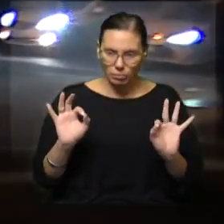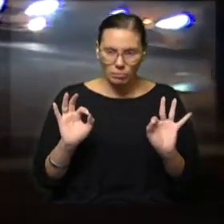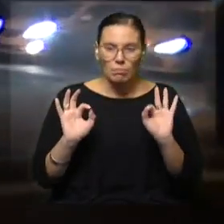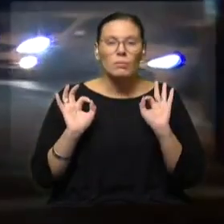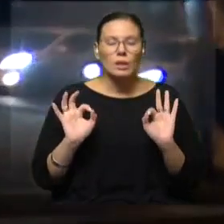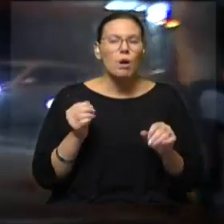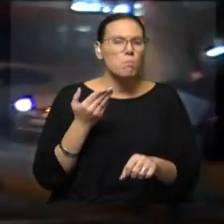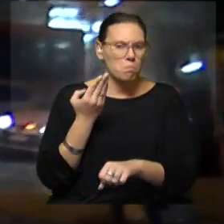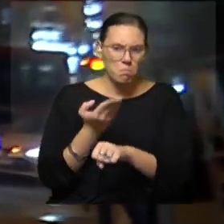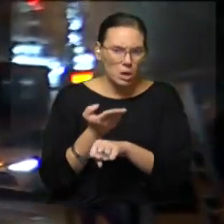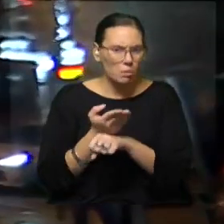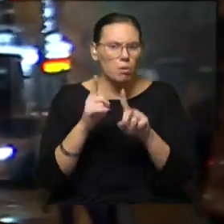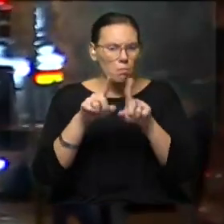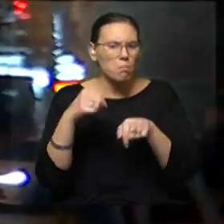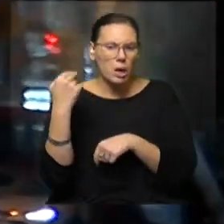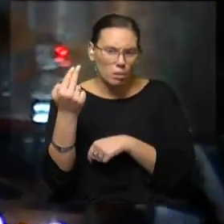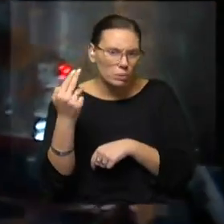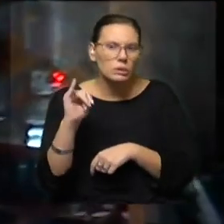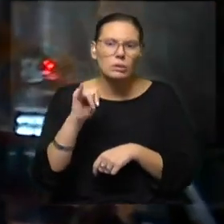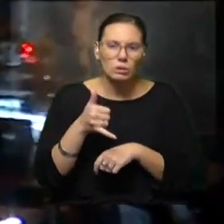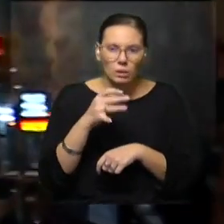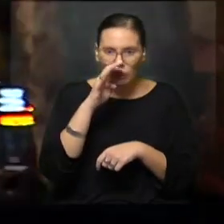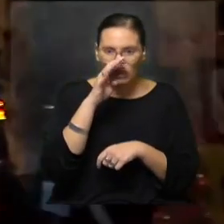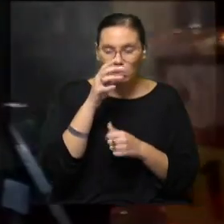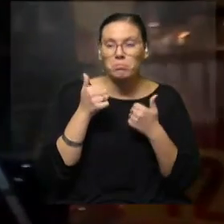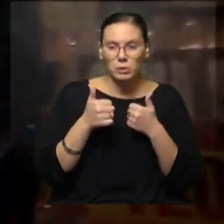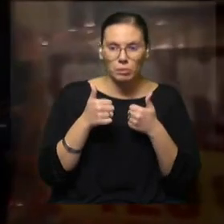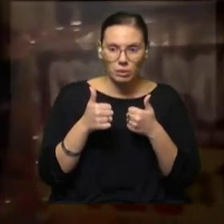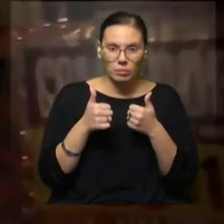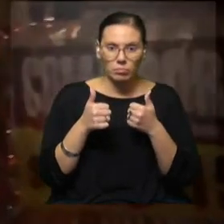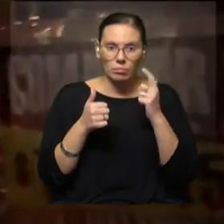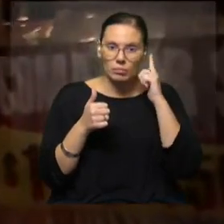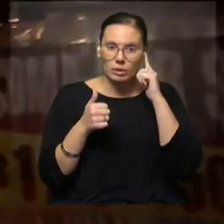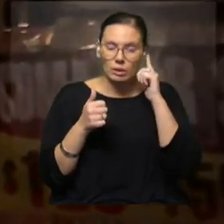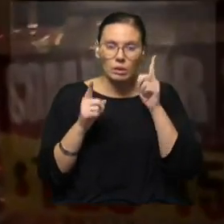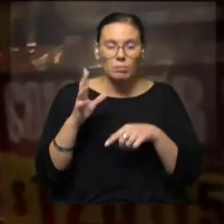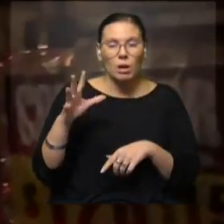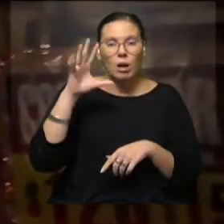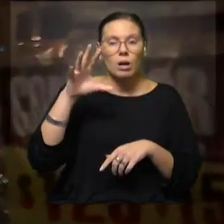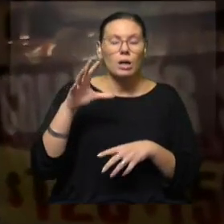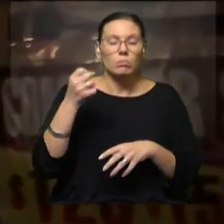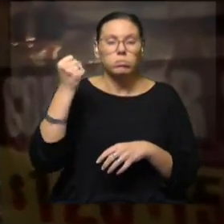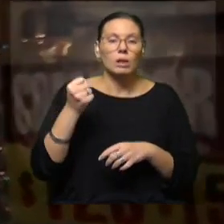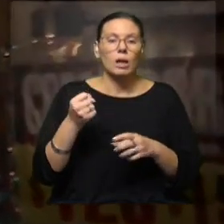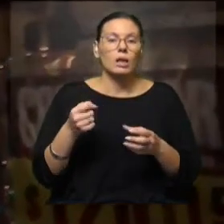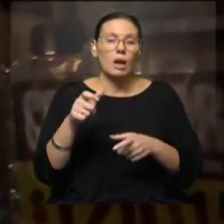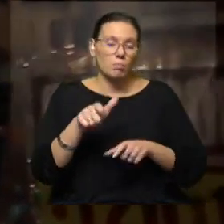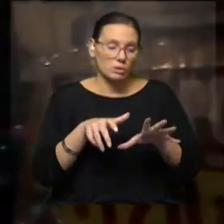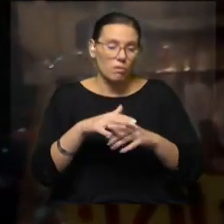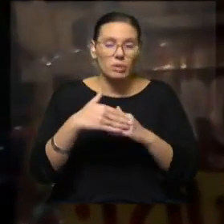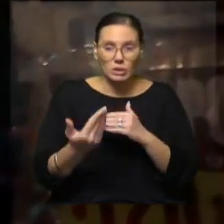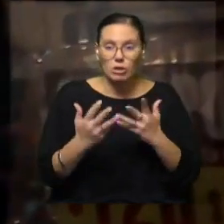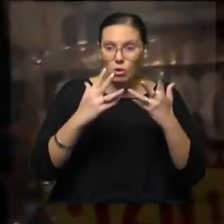Está todo los permisos correspondientes, todo bien. El tema es también rescatar que los vecinos organizados,